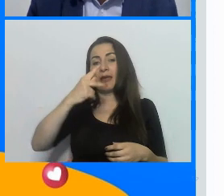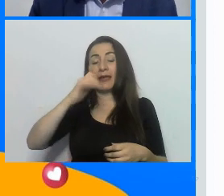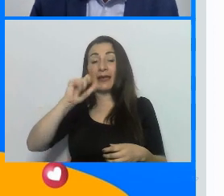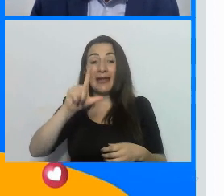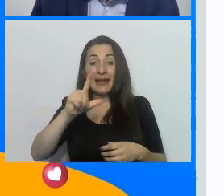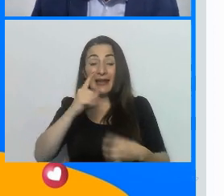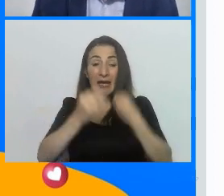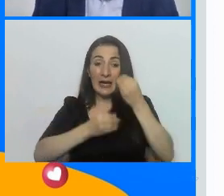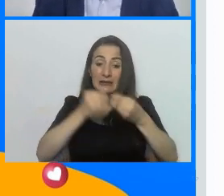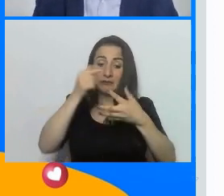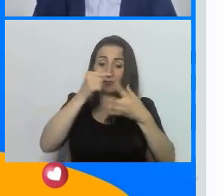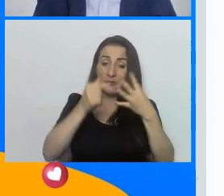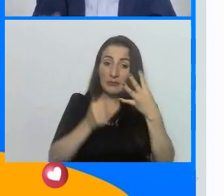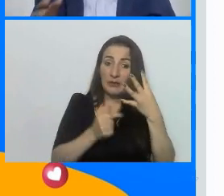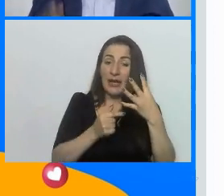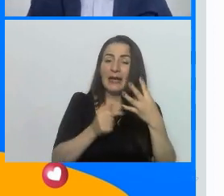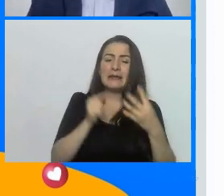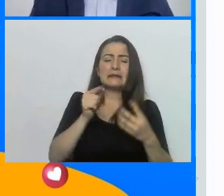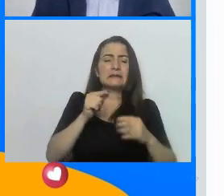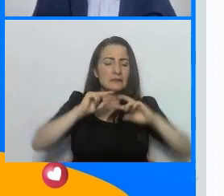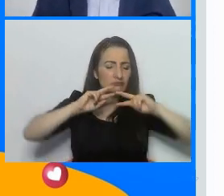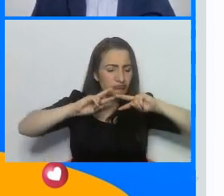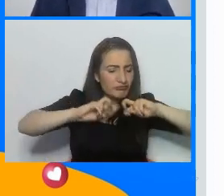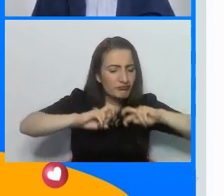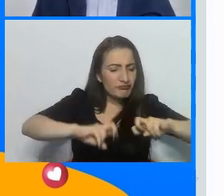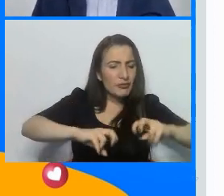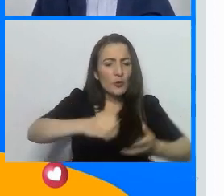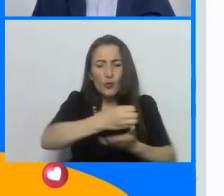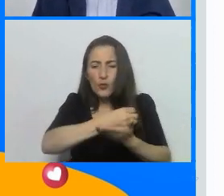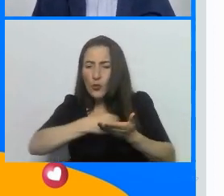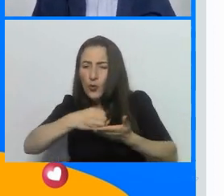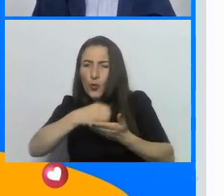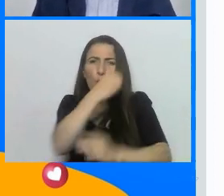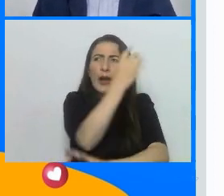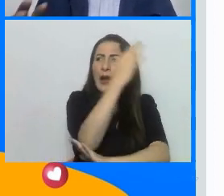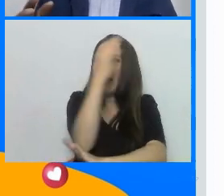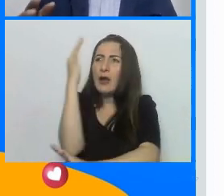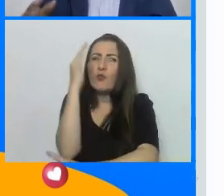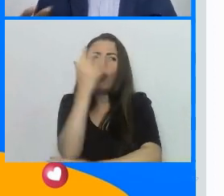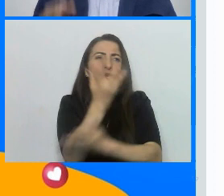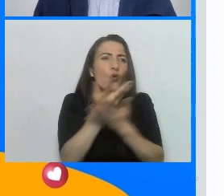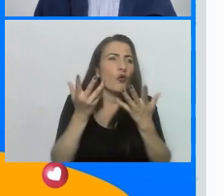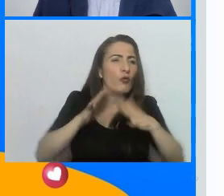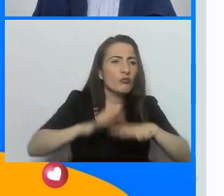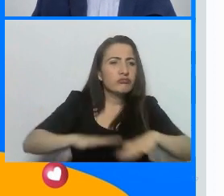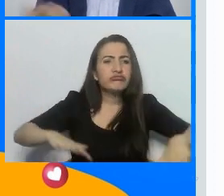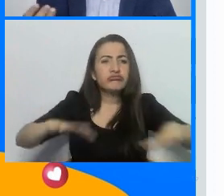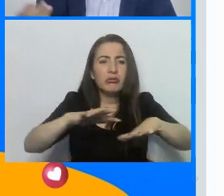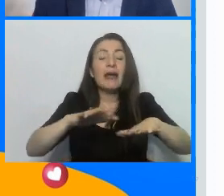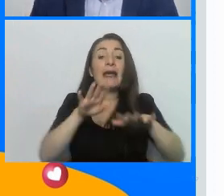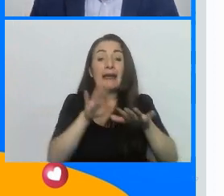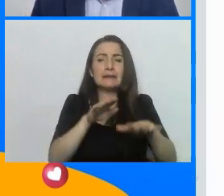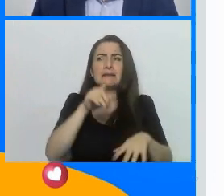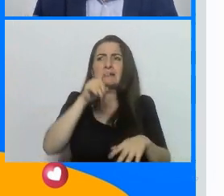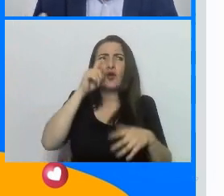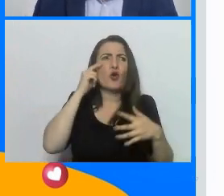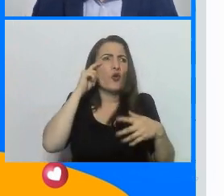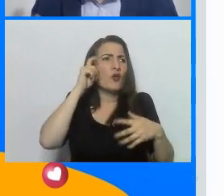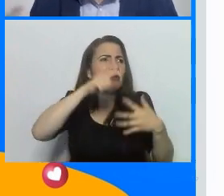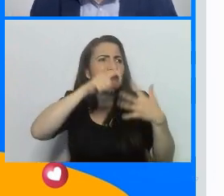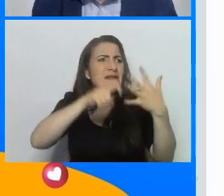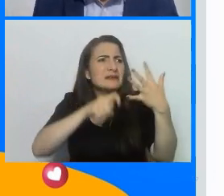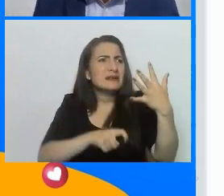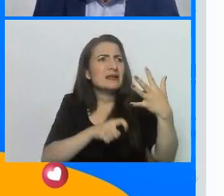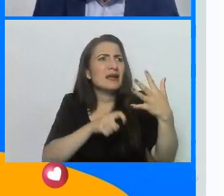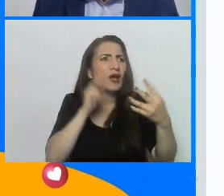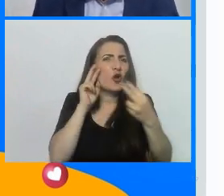le termina el padre de la ecología. Pero dense en cuenta que siempre ha existido un interés, ¿sí? Una necesidad por conocer lo que pasa a